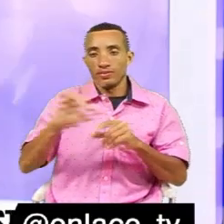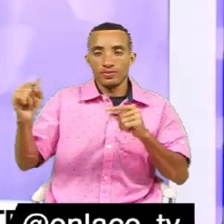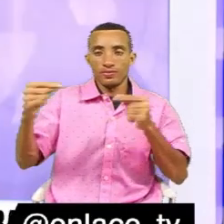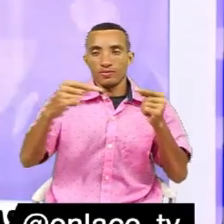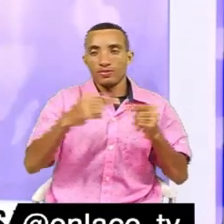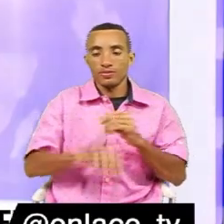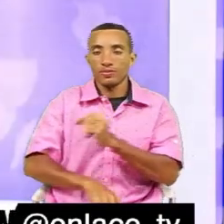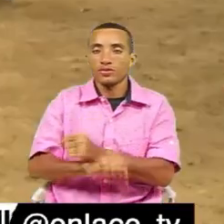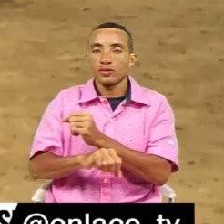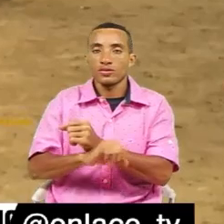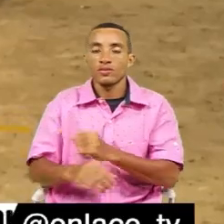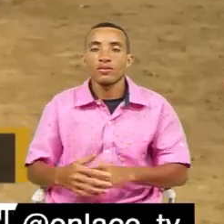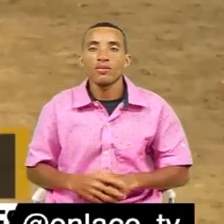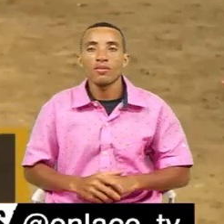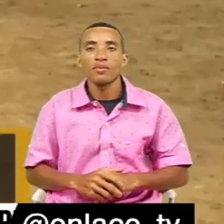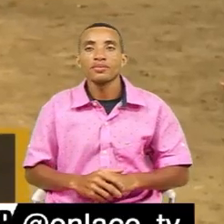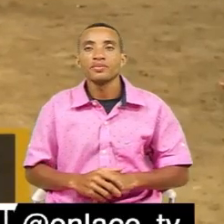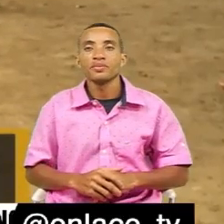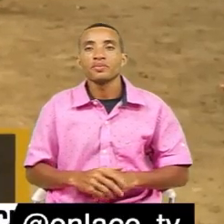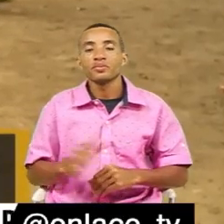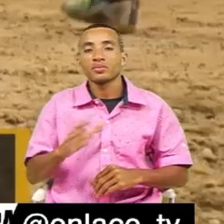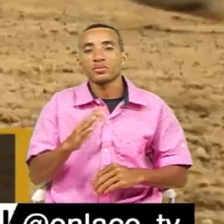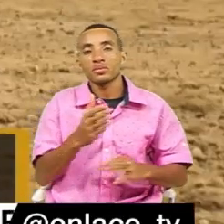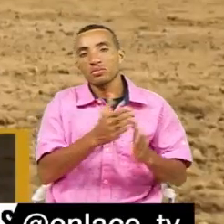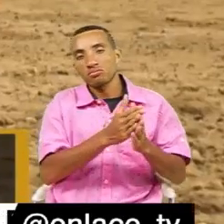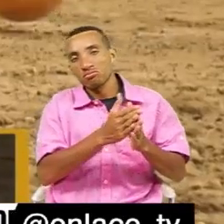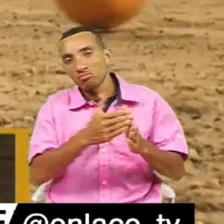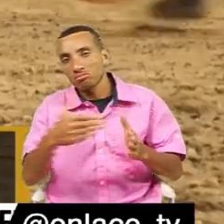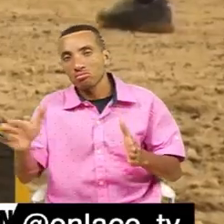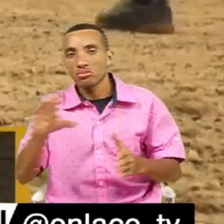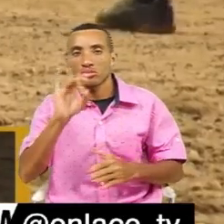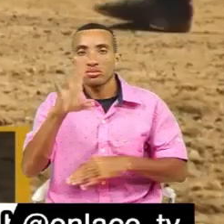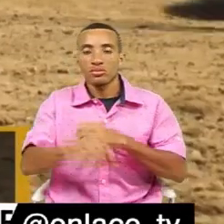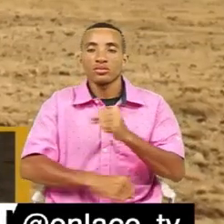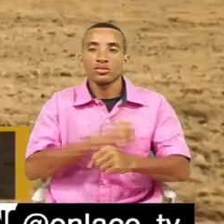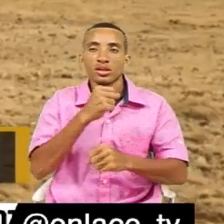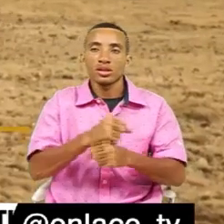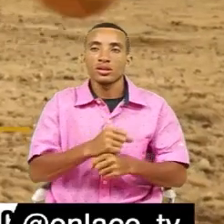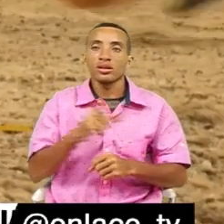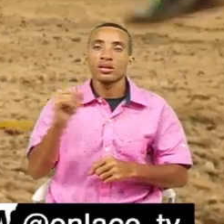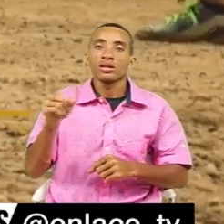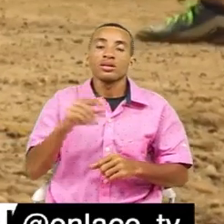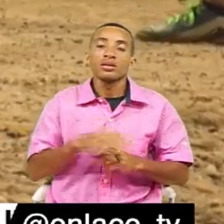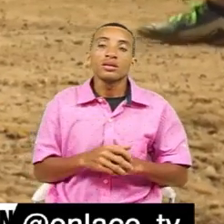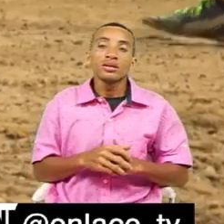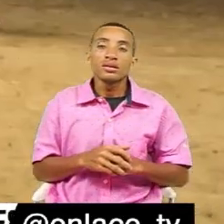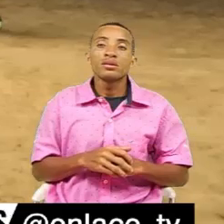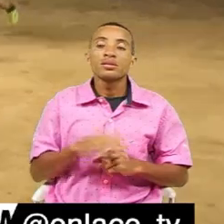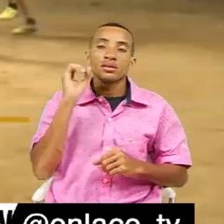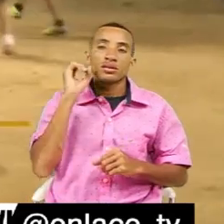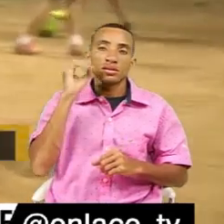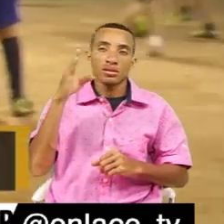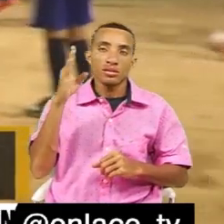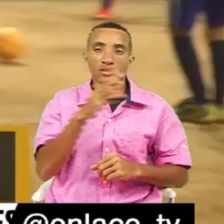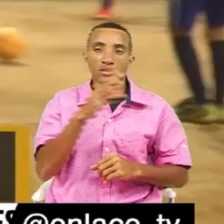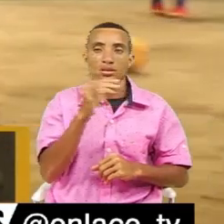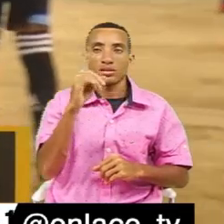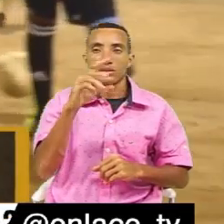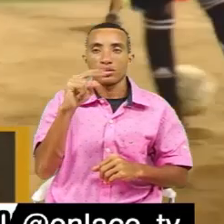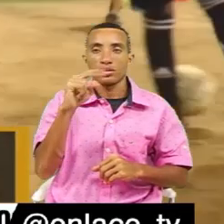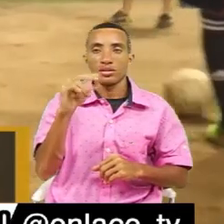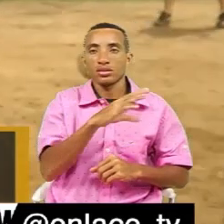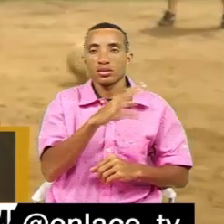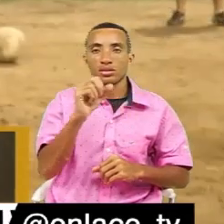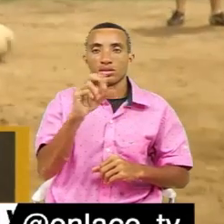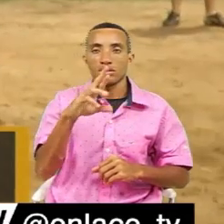fútbol. A lo largo de sus 15 años de funcionamiento, el Club San Carlos se ha destacado en la ciudad por sus buenos semilleros y triunfos